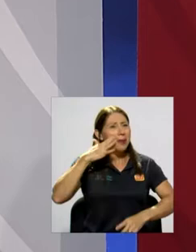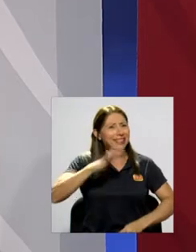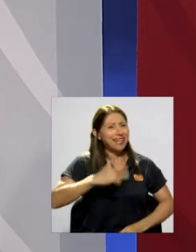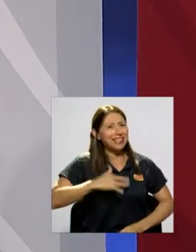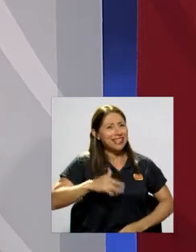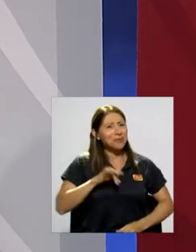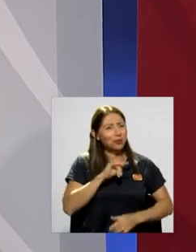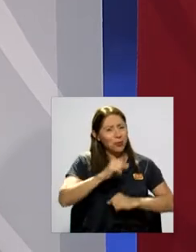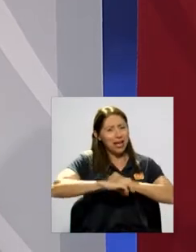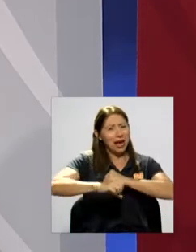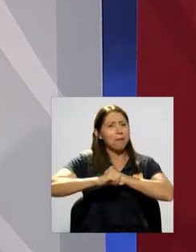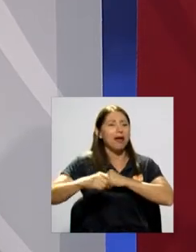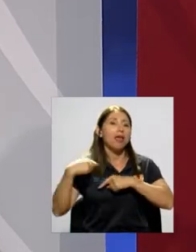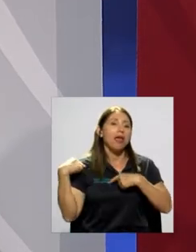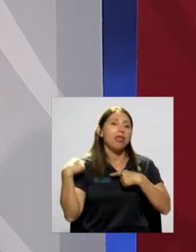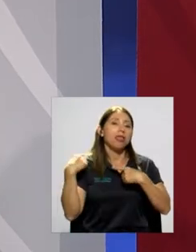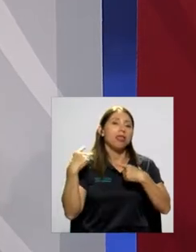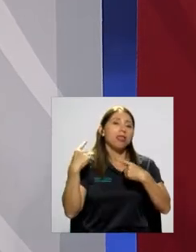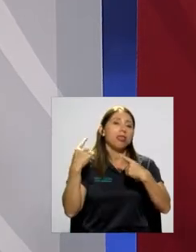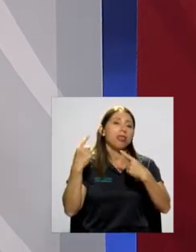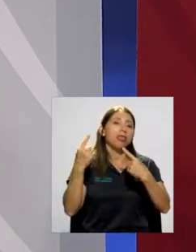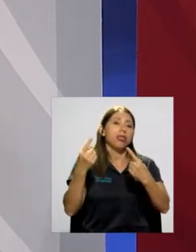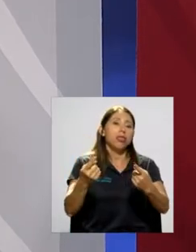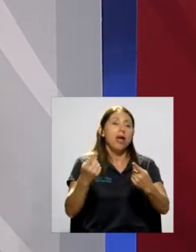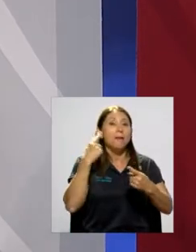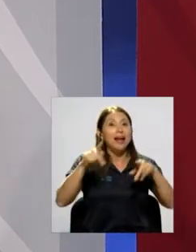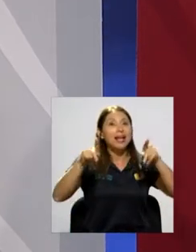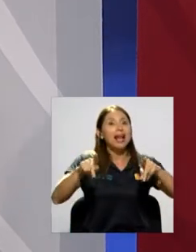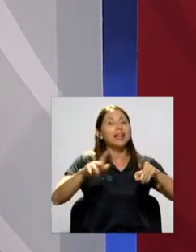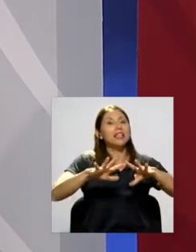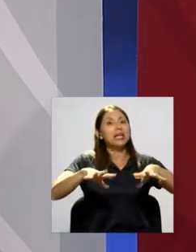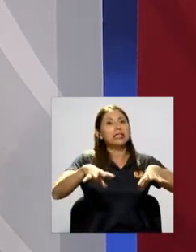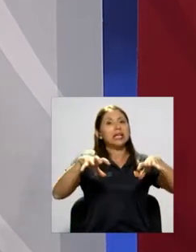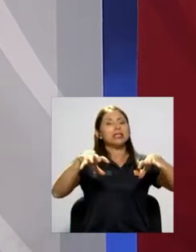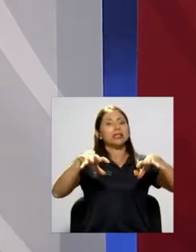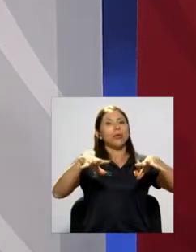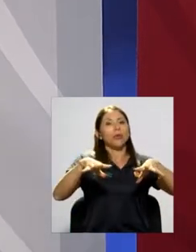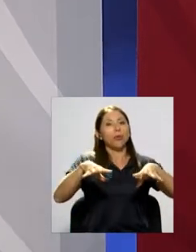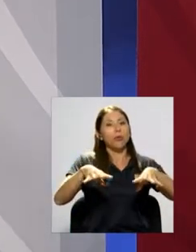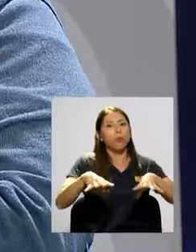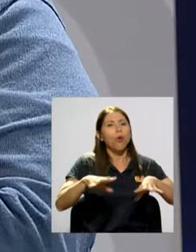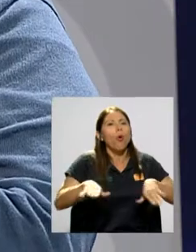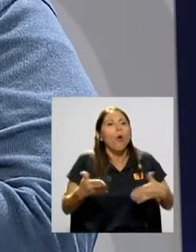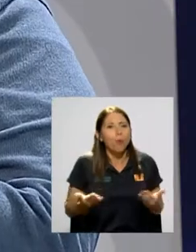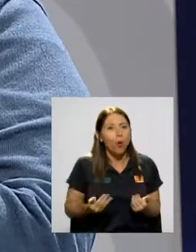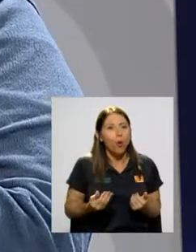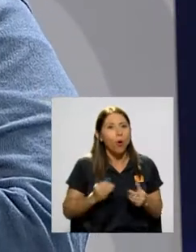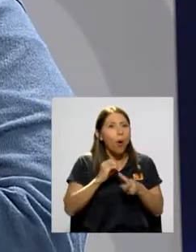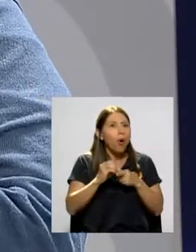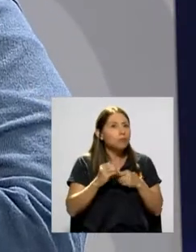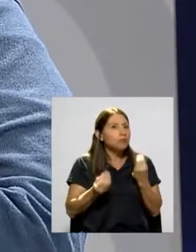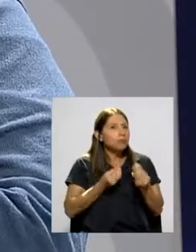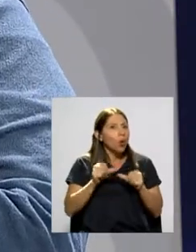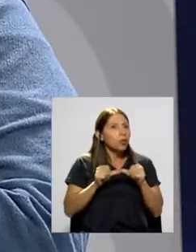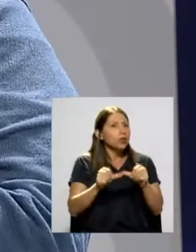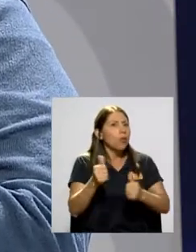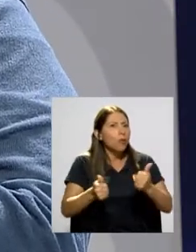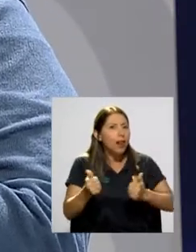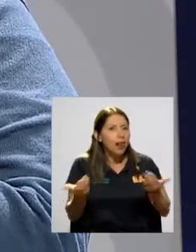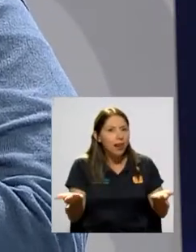¿Cómo la gente ir también como bajando el estrés, o será que continúa? Bueno, yo creo que las